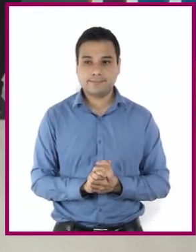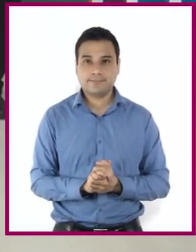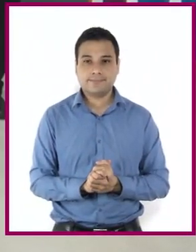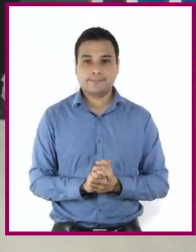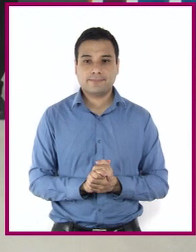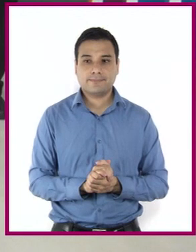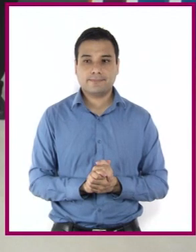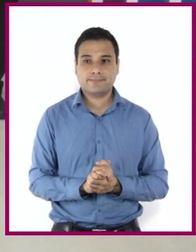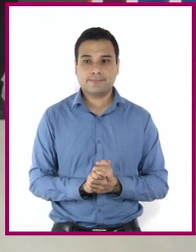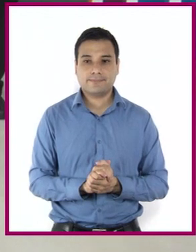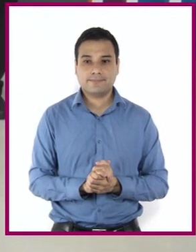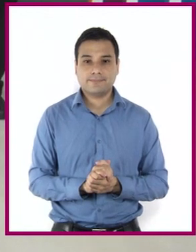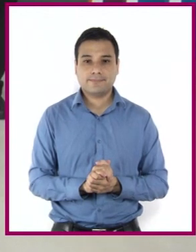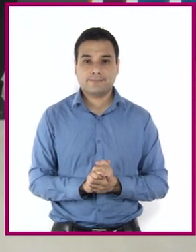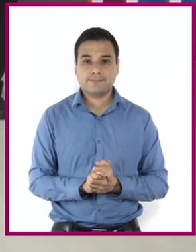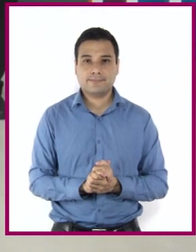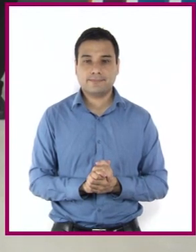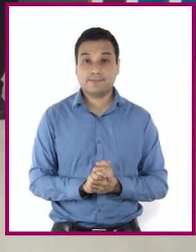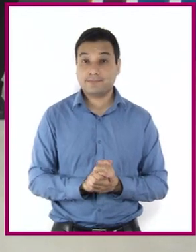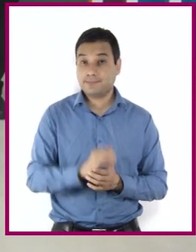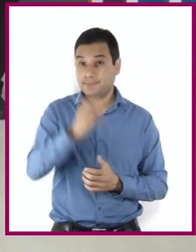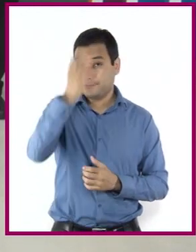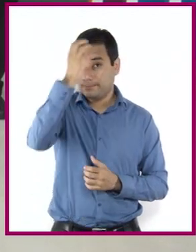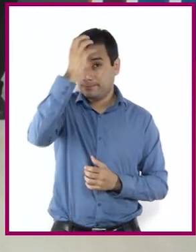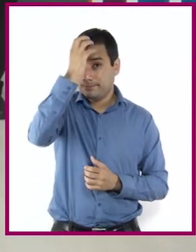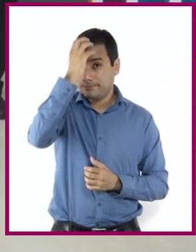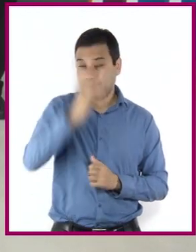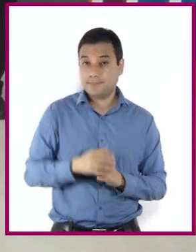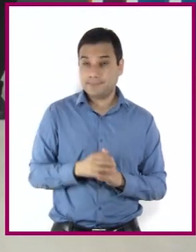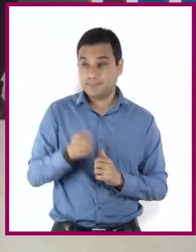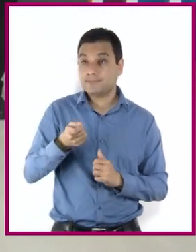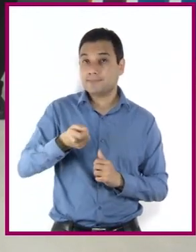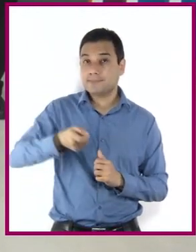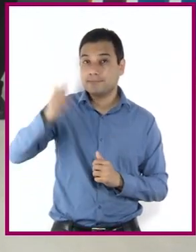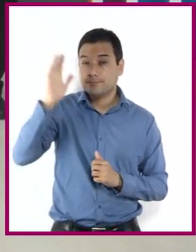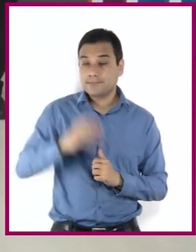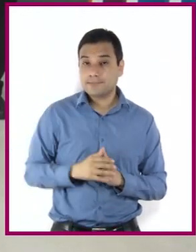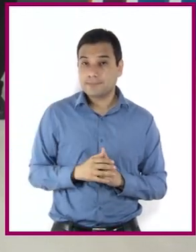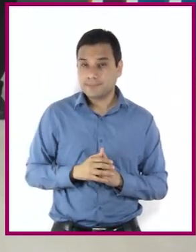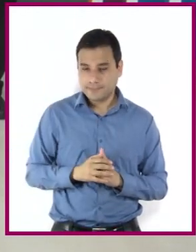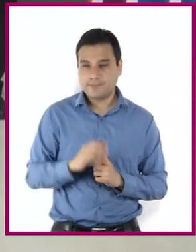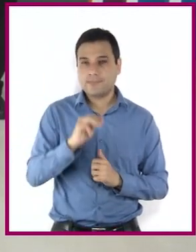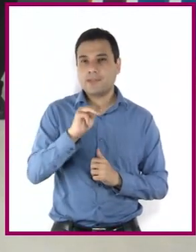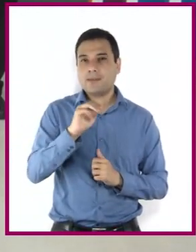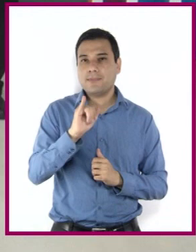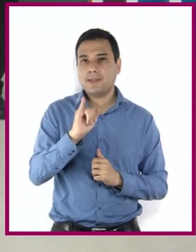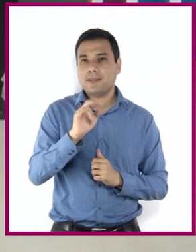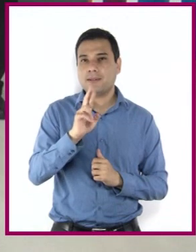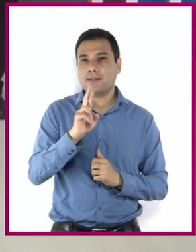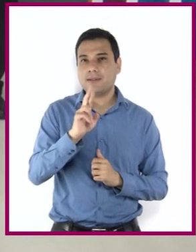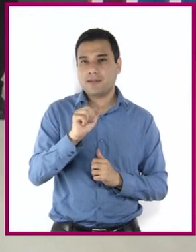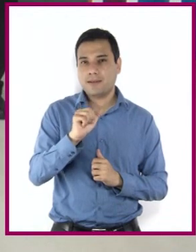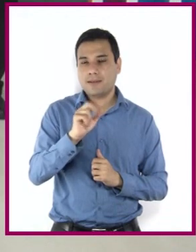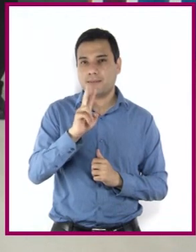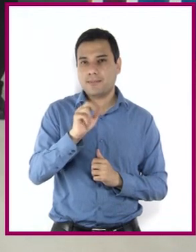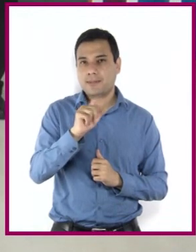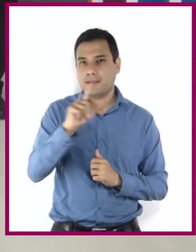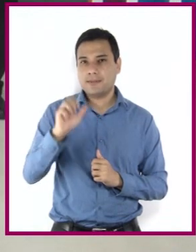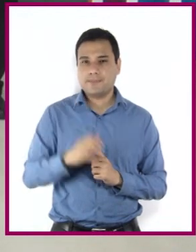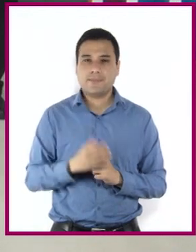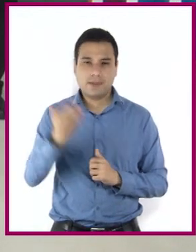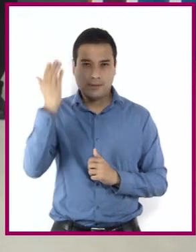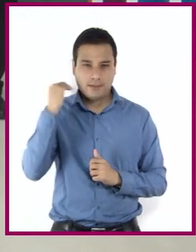El castillo de Chapultepec fue conocido como Castillo de Miravalle durante la monarquía que gobernó nuestro